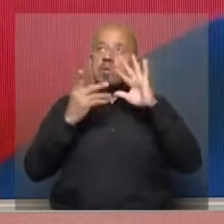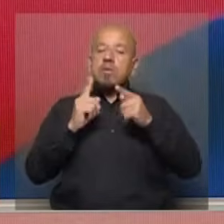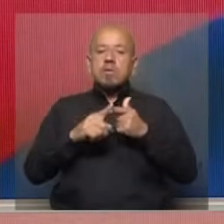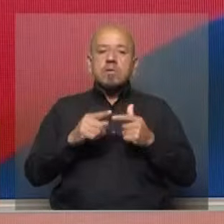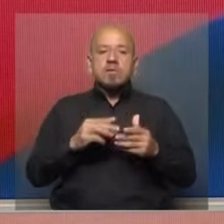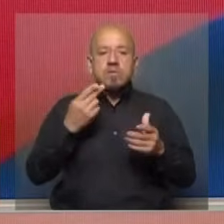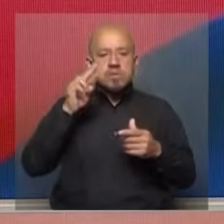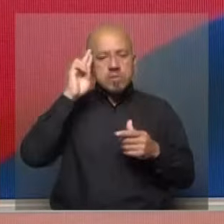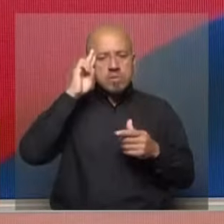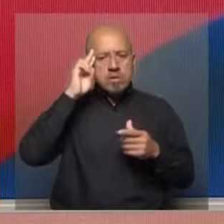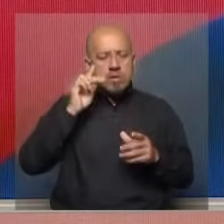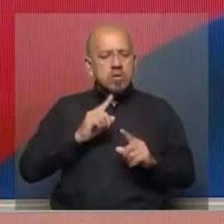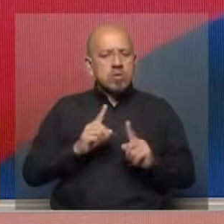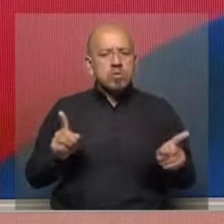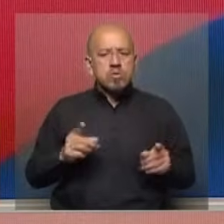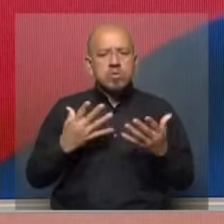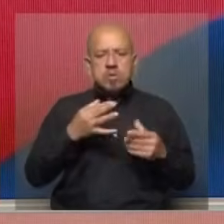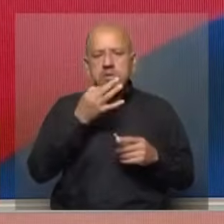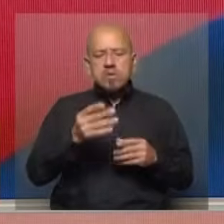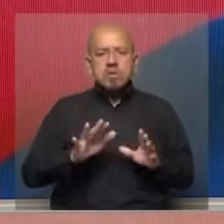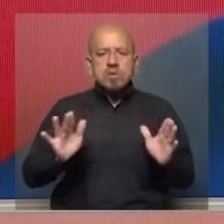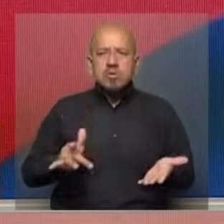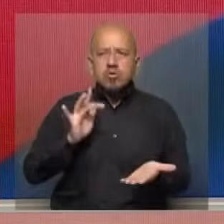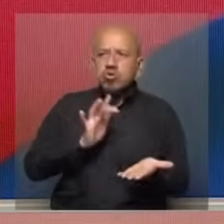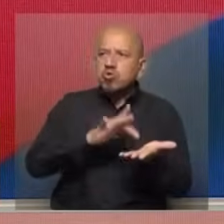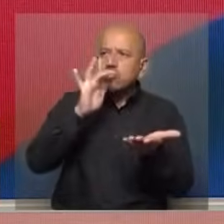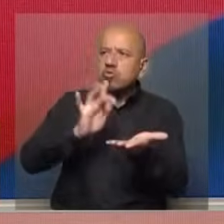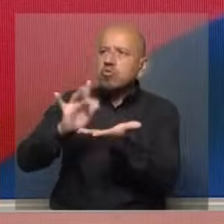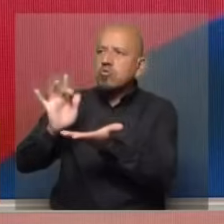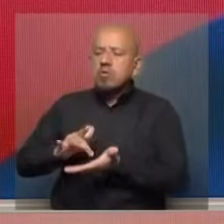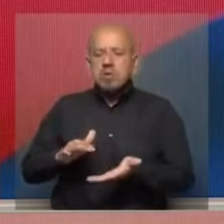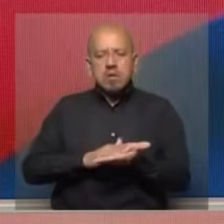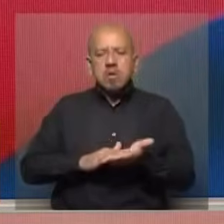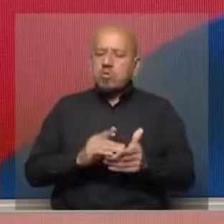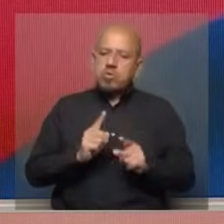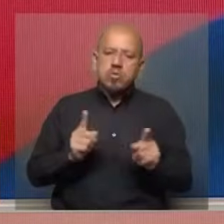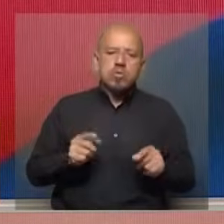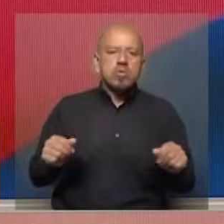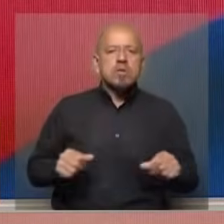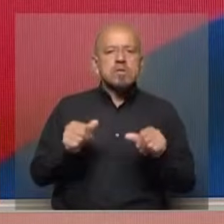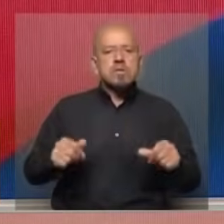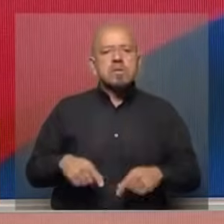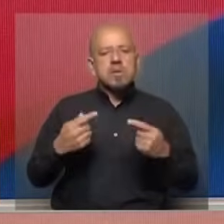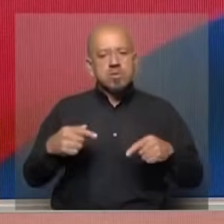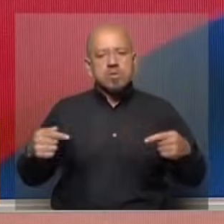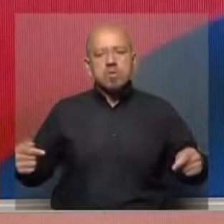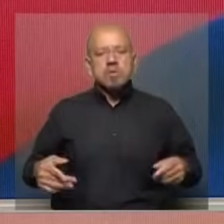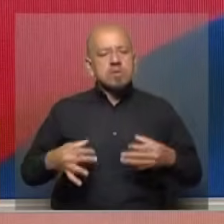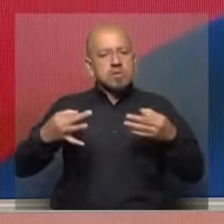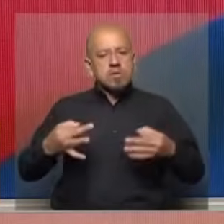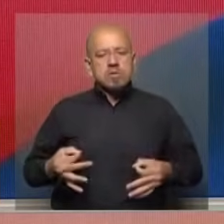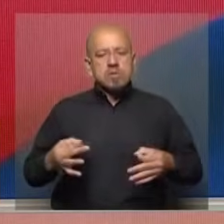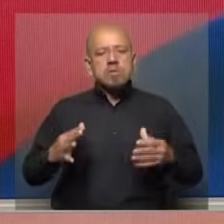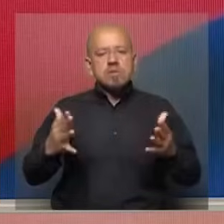el respeto al ambiente no quiere decir no tocar nada, no hacer nada, sino hacer las cosas bien. Y hacer las